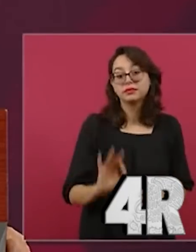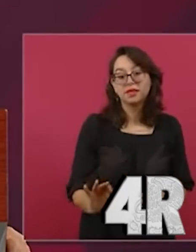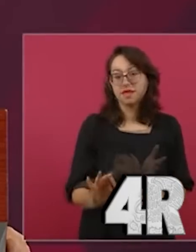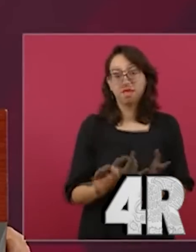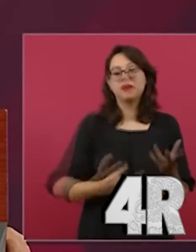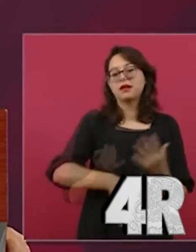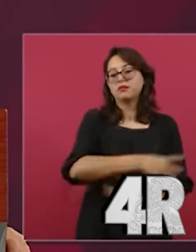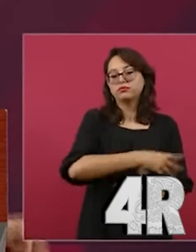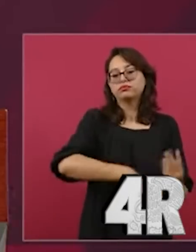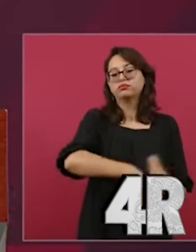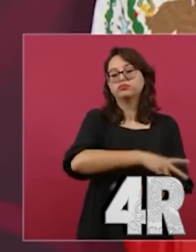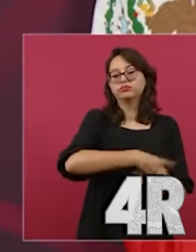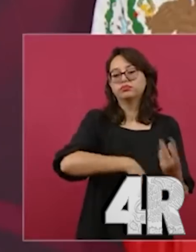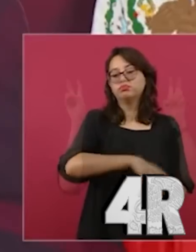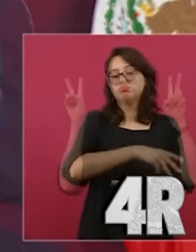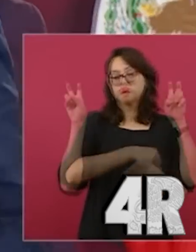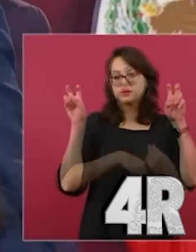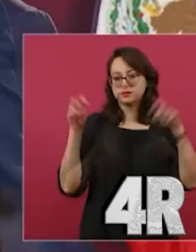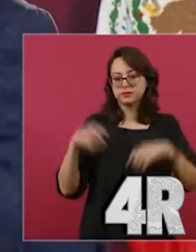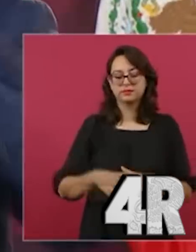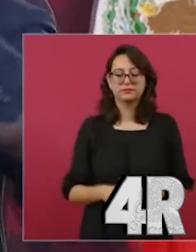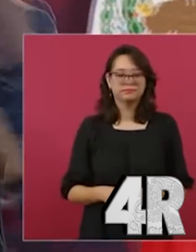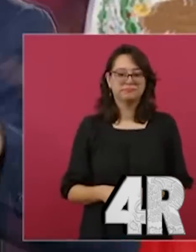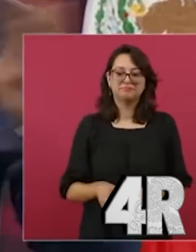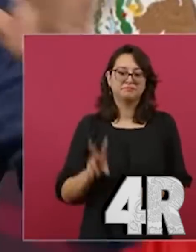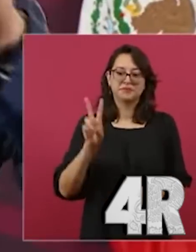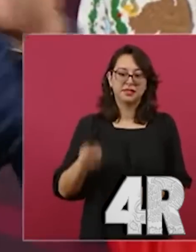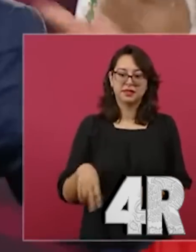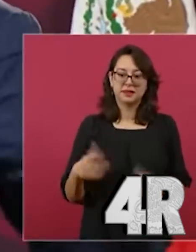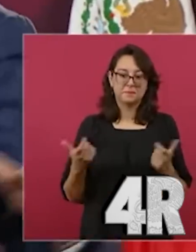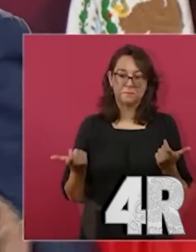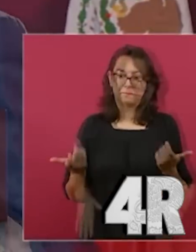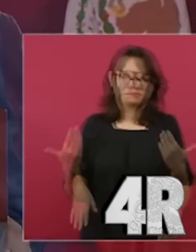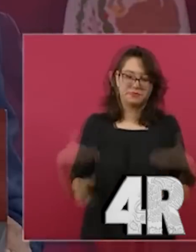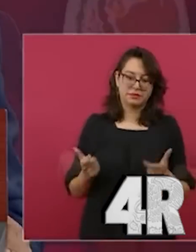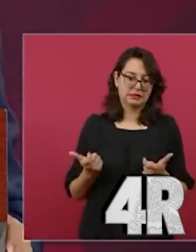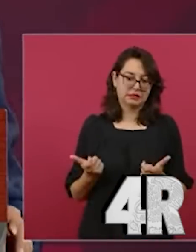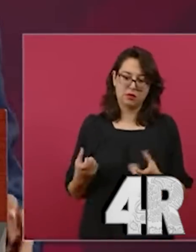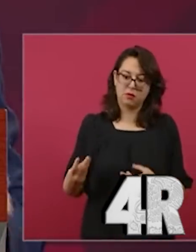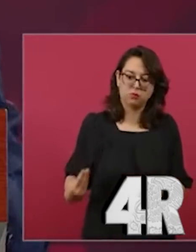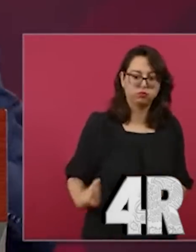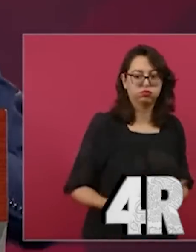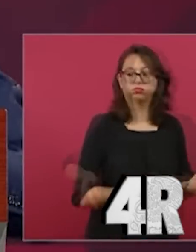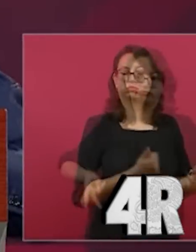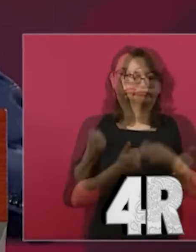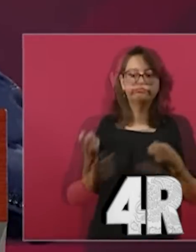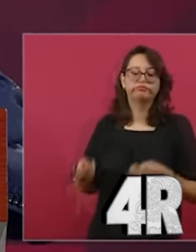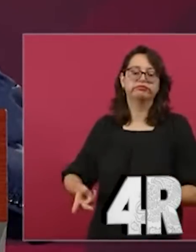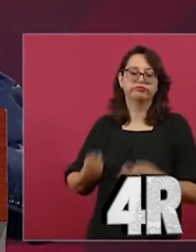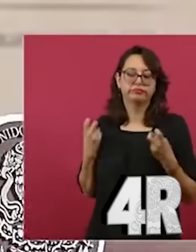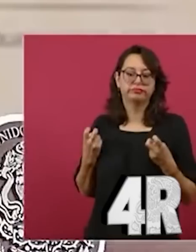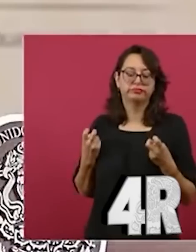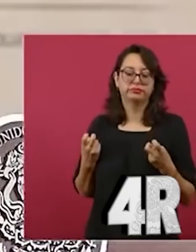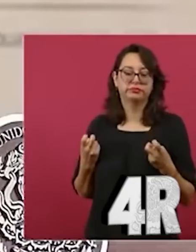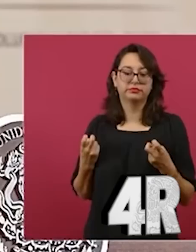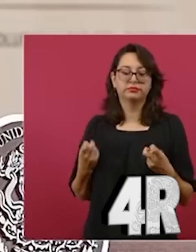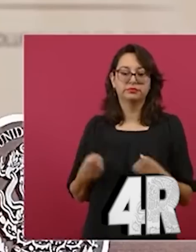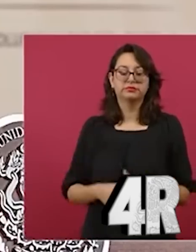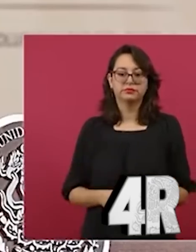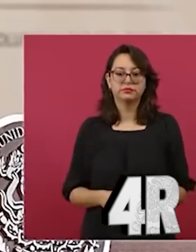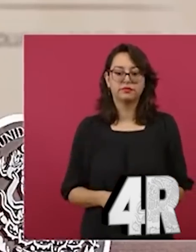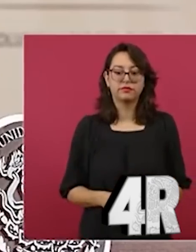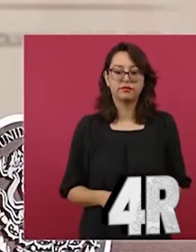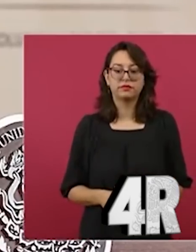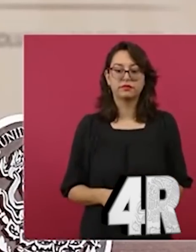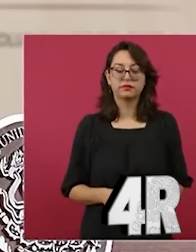más intereses por tener ahí el dinero eran empresas creadas para robar así no